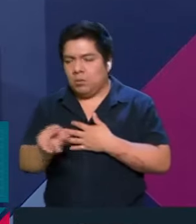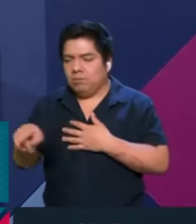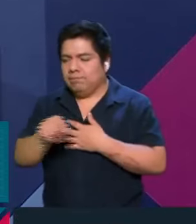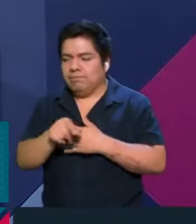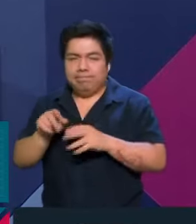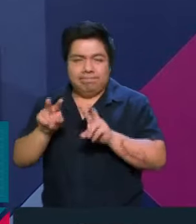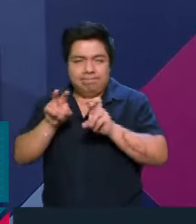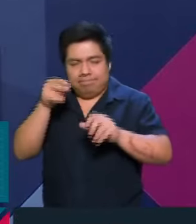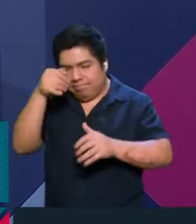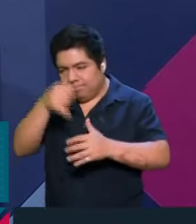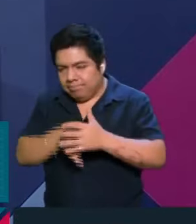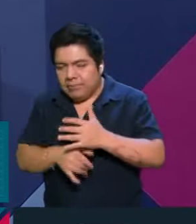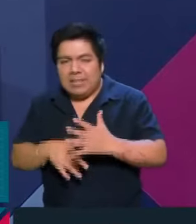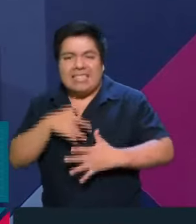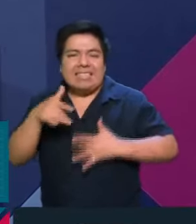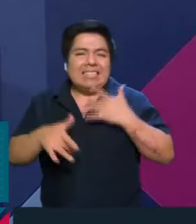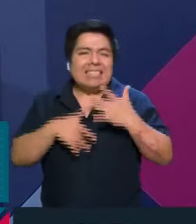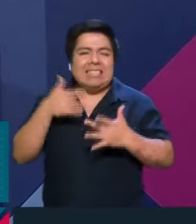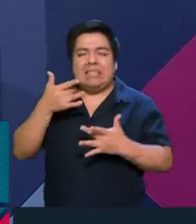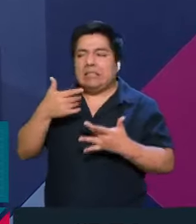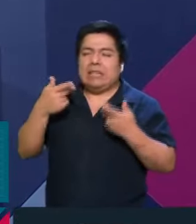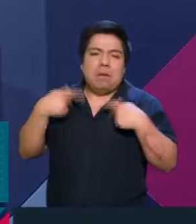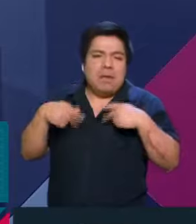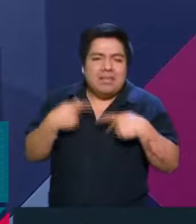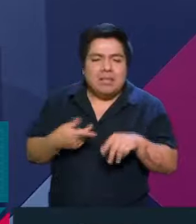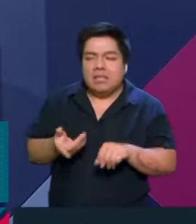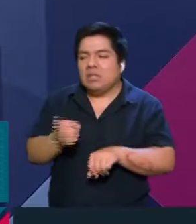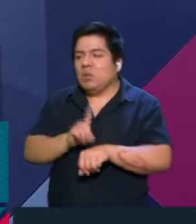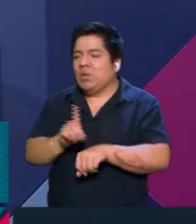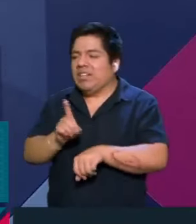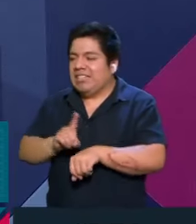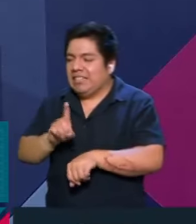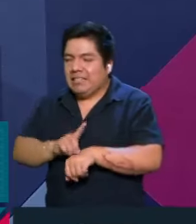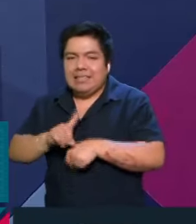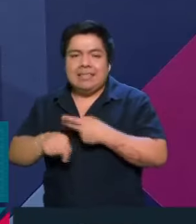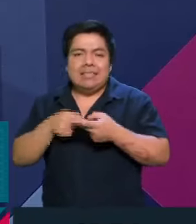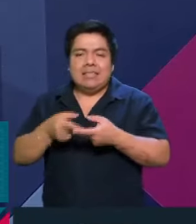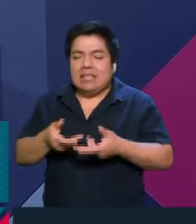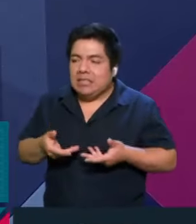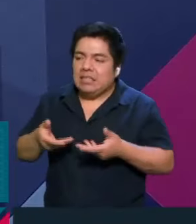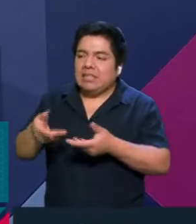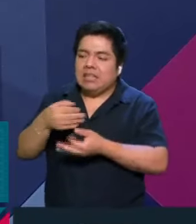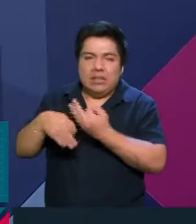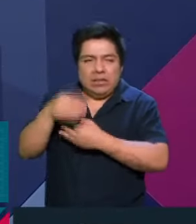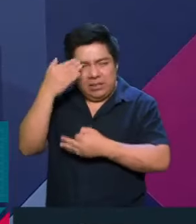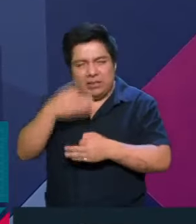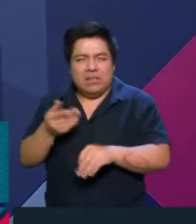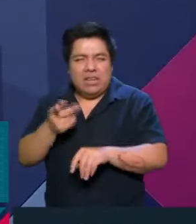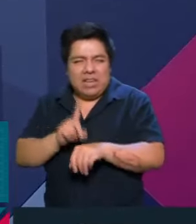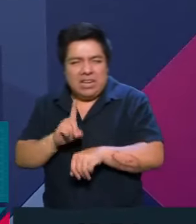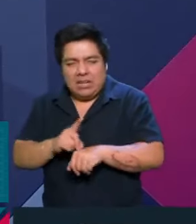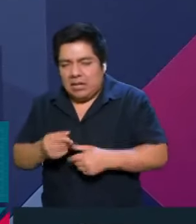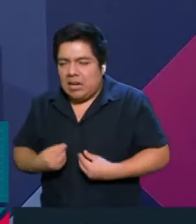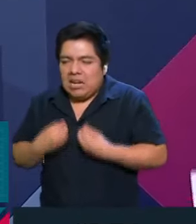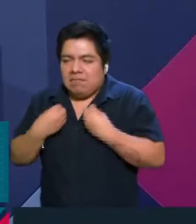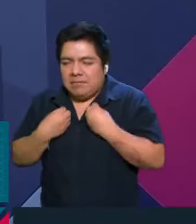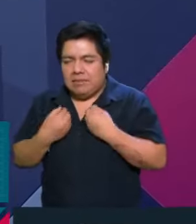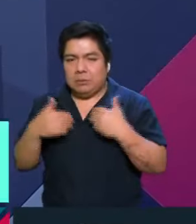temas del drama humano, de la realidad de la calle, de las causas justas. Son